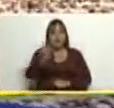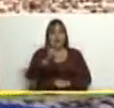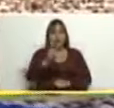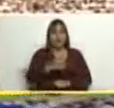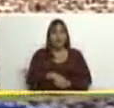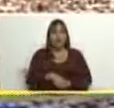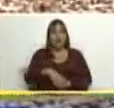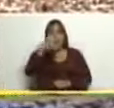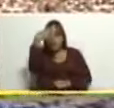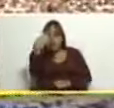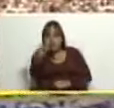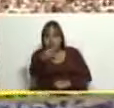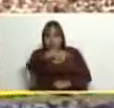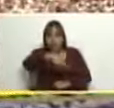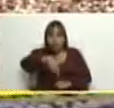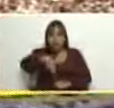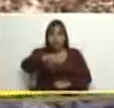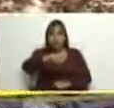¿Entendido?